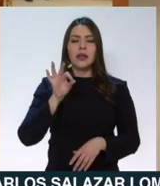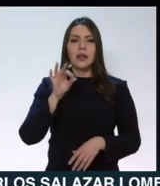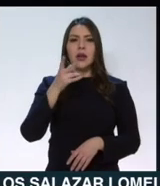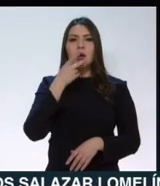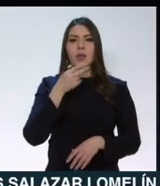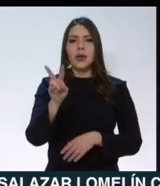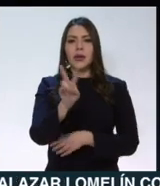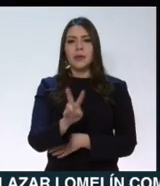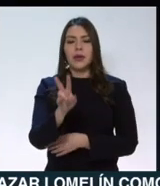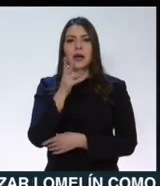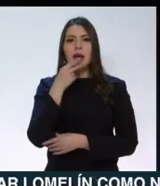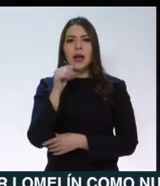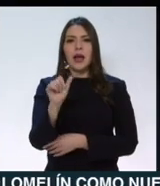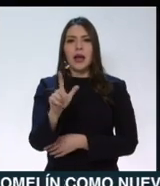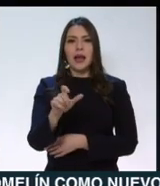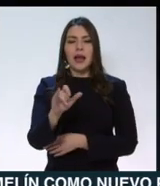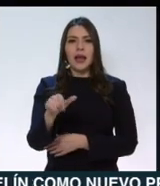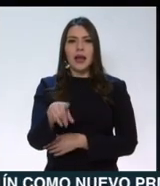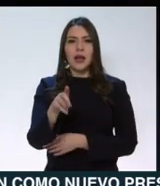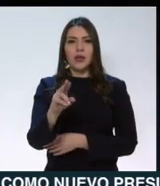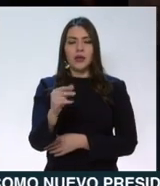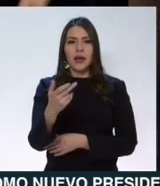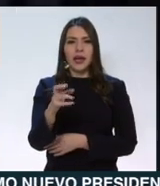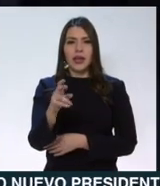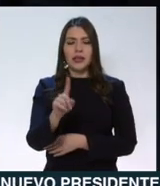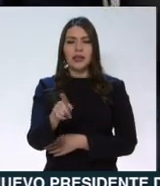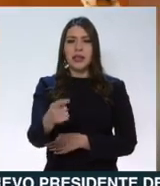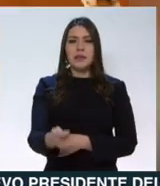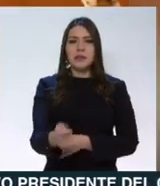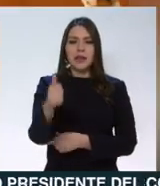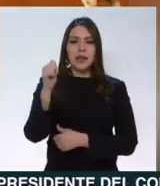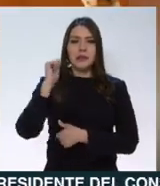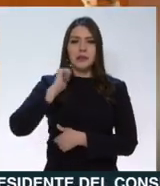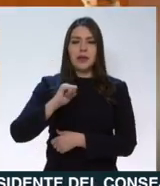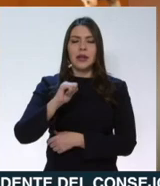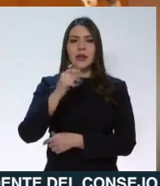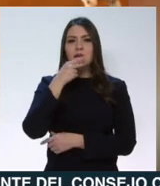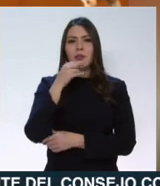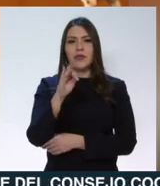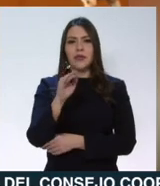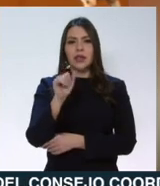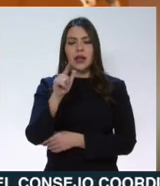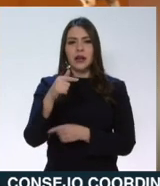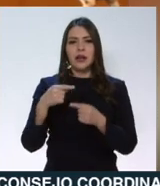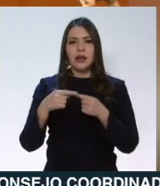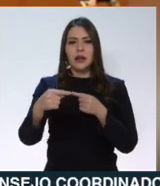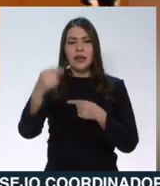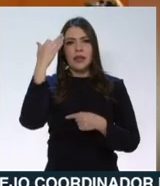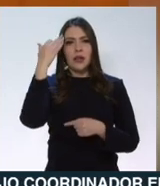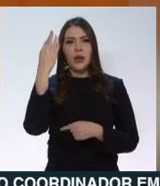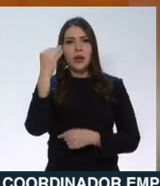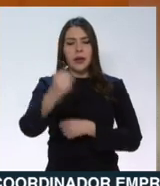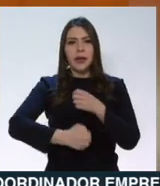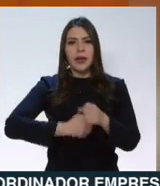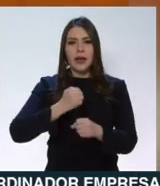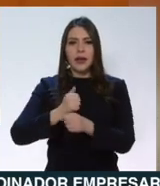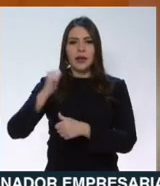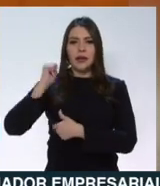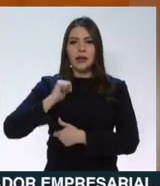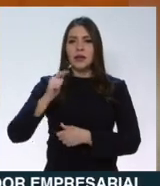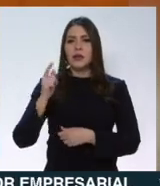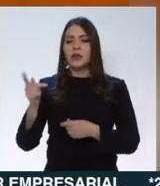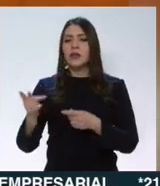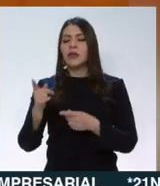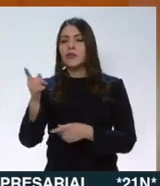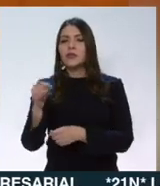Alejandro Gertz Manero como el primer fiscal general de la República para un periodo de 9 años. Su elección se dio tras un proceso de